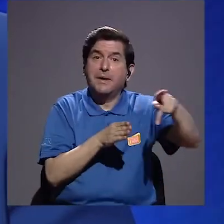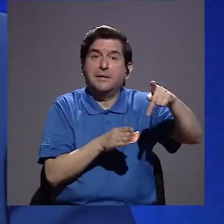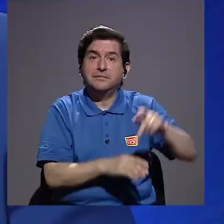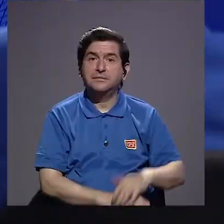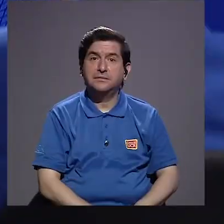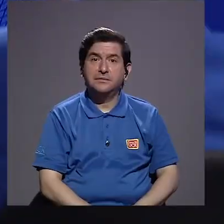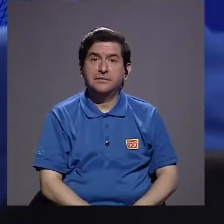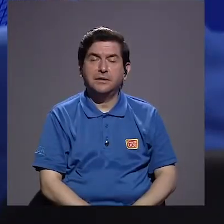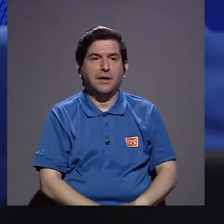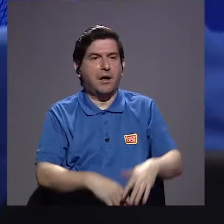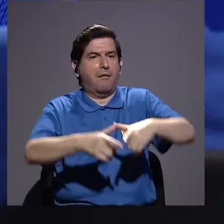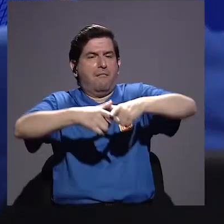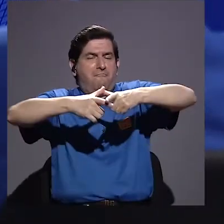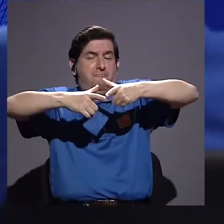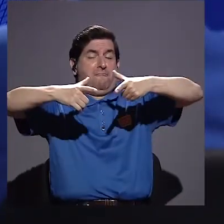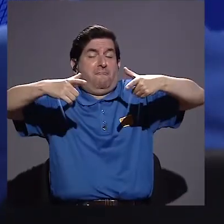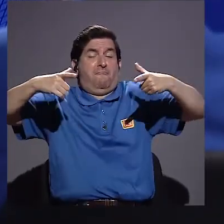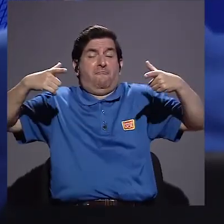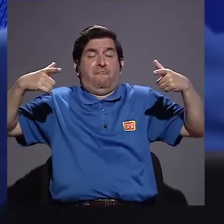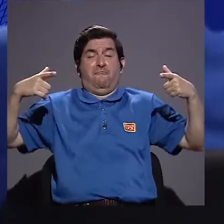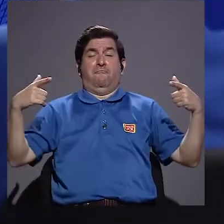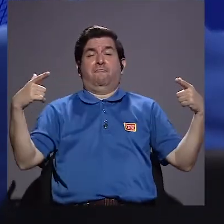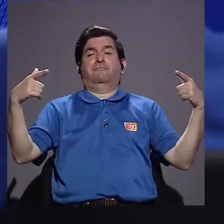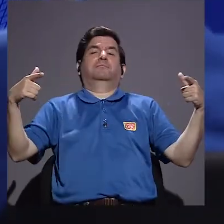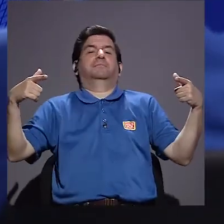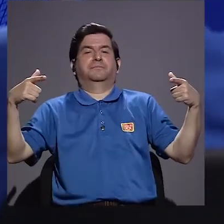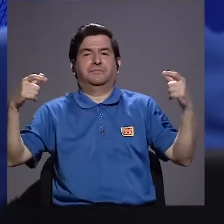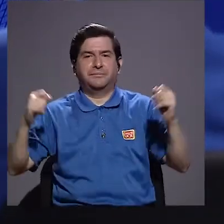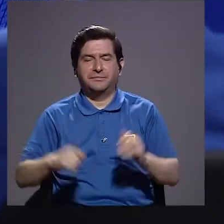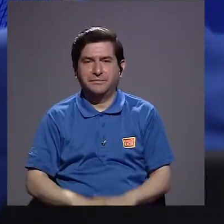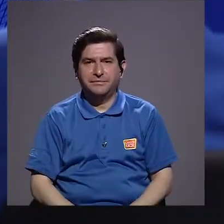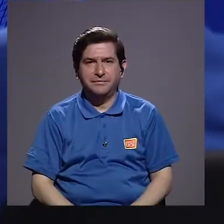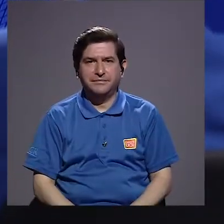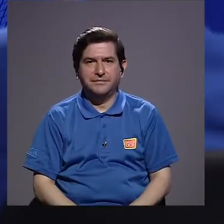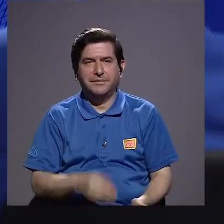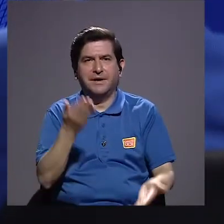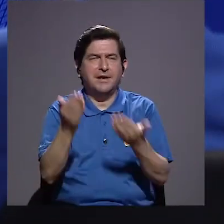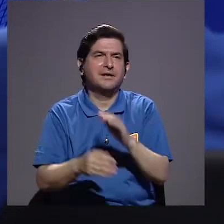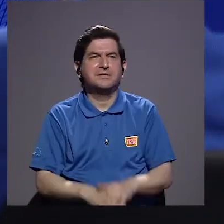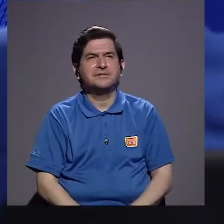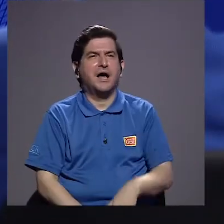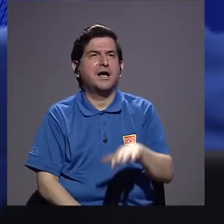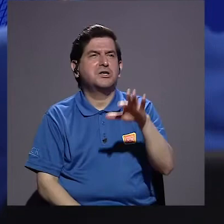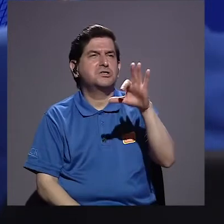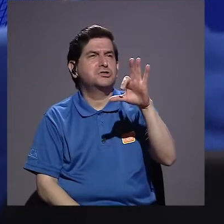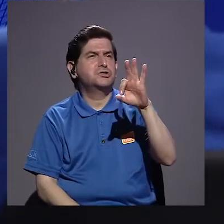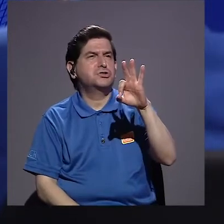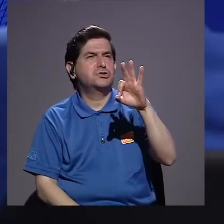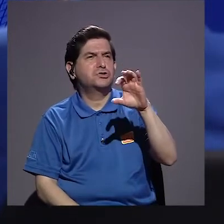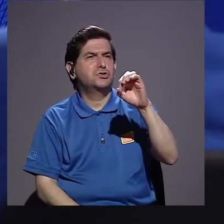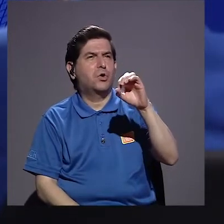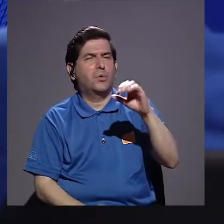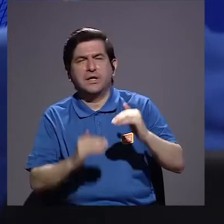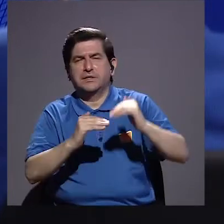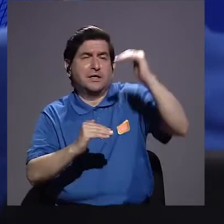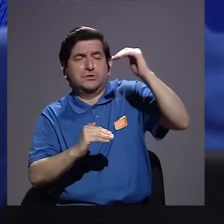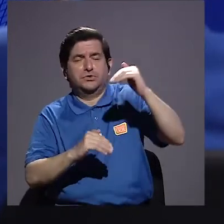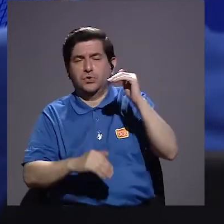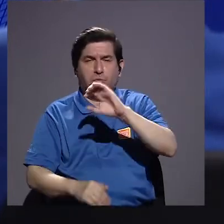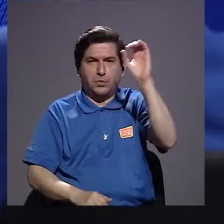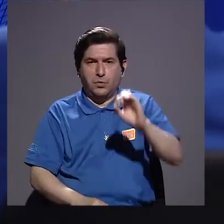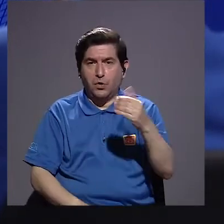profesional, una enorme cantidad. Casi, digamos, el 90 y pico % eran